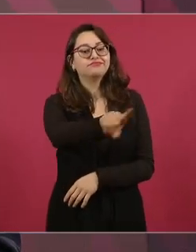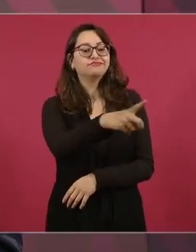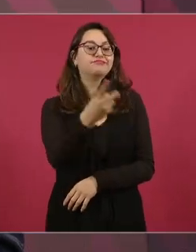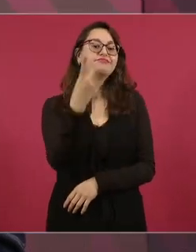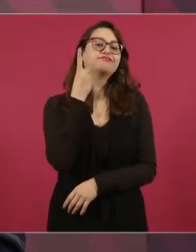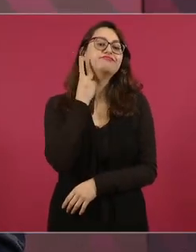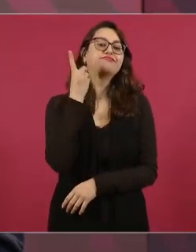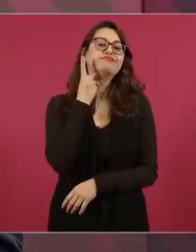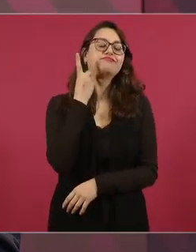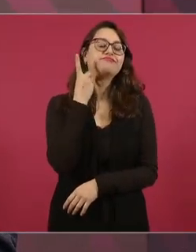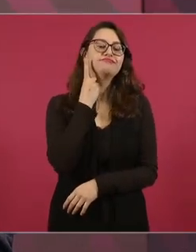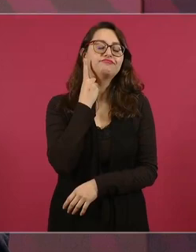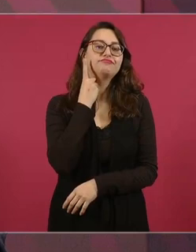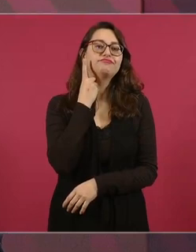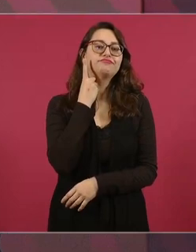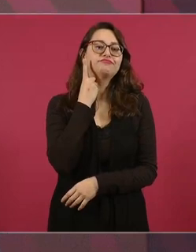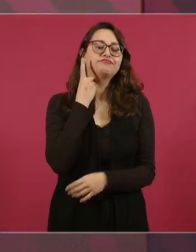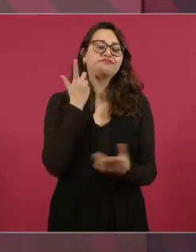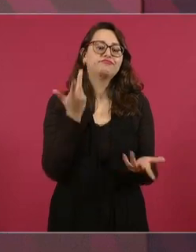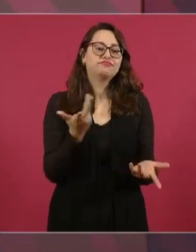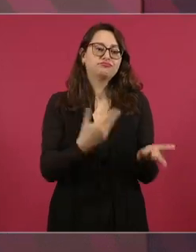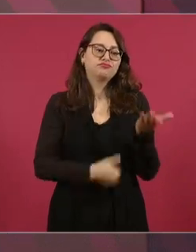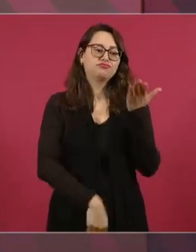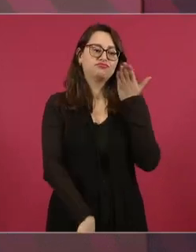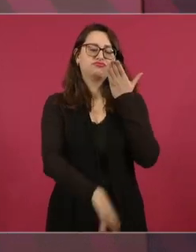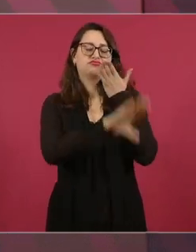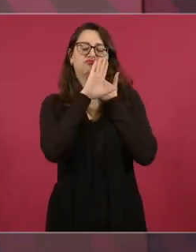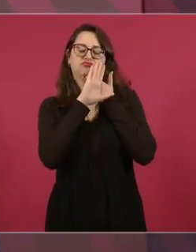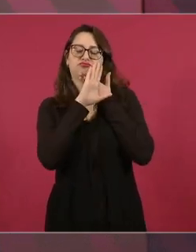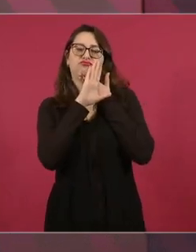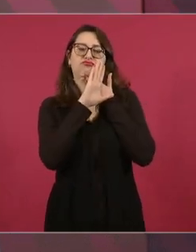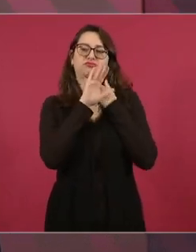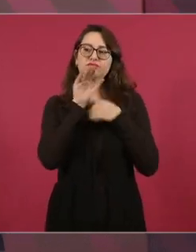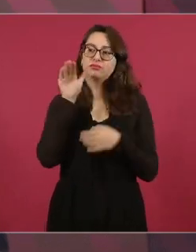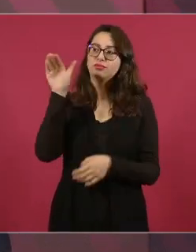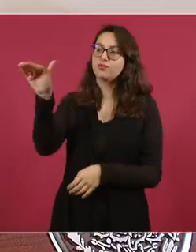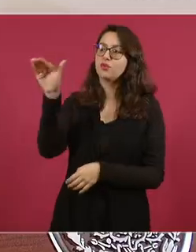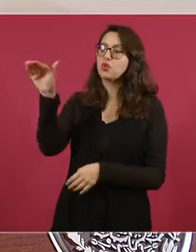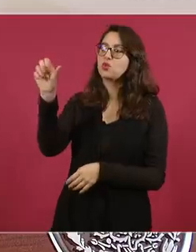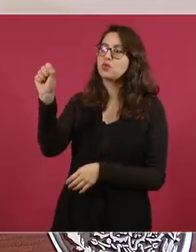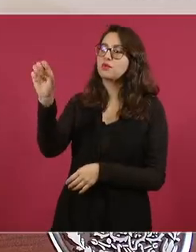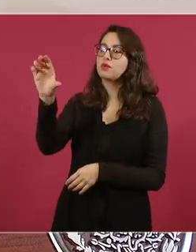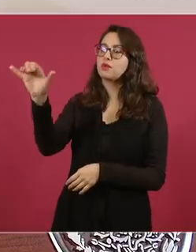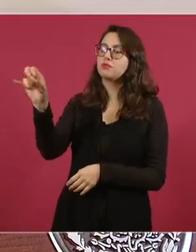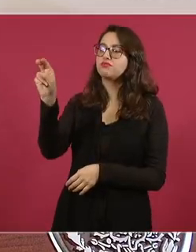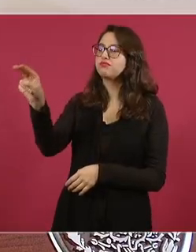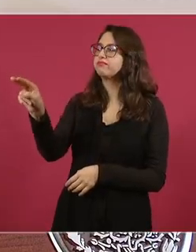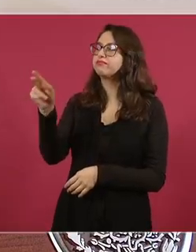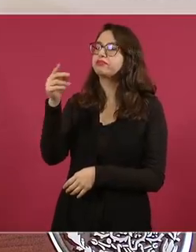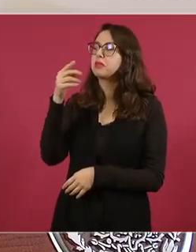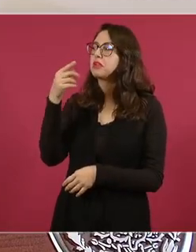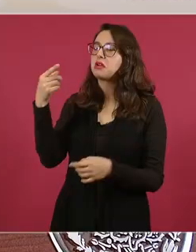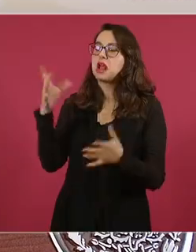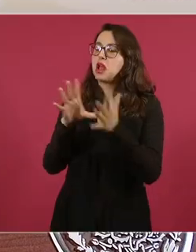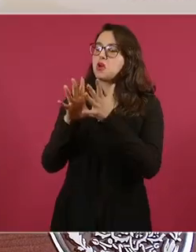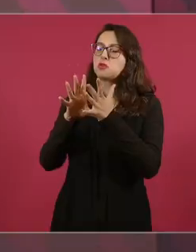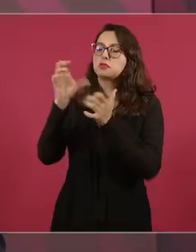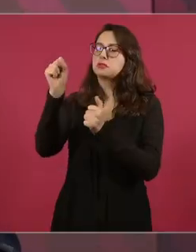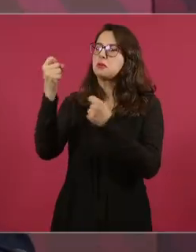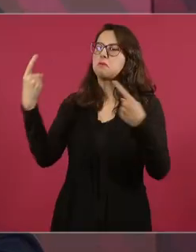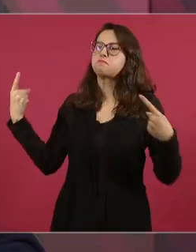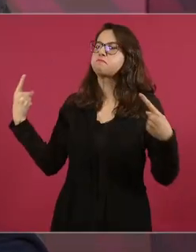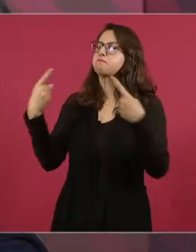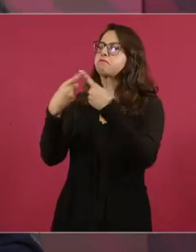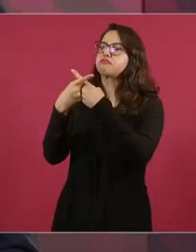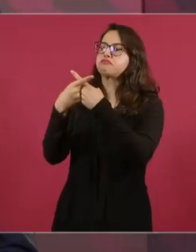inconstitucionalidad en contra de la ley para que no dependa la Guardia Nacional